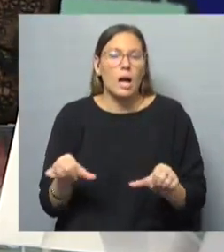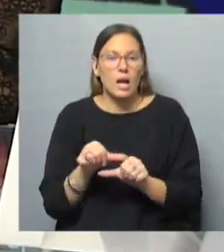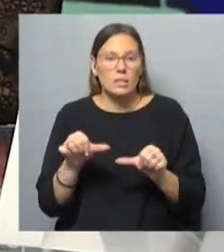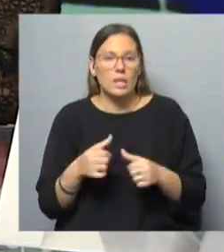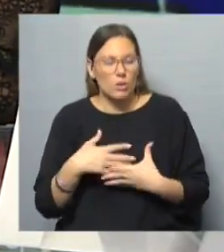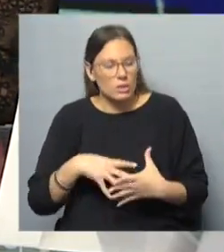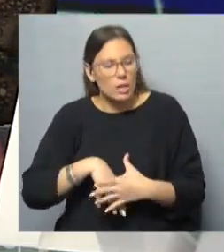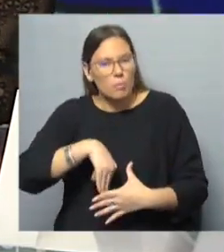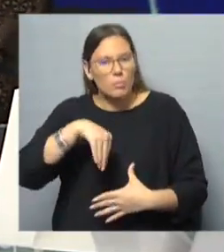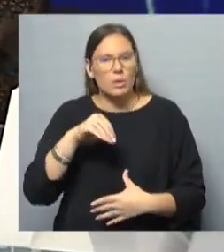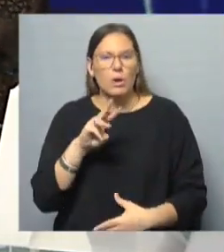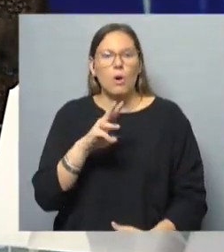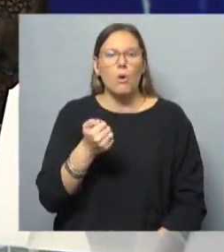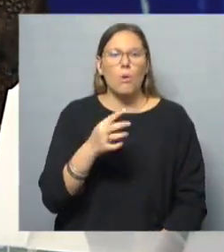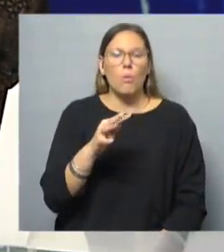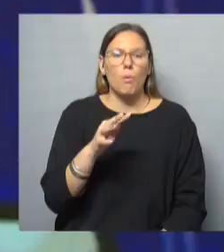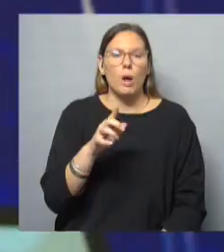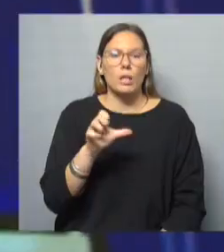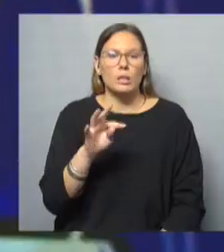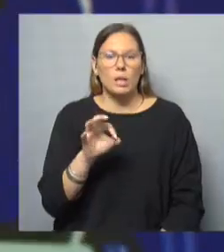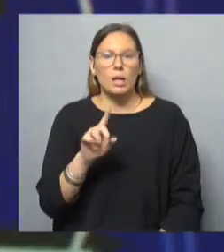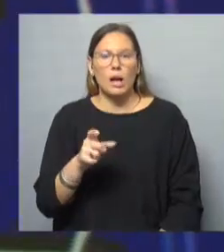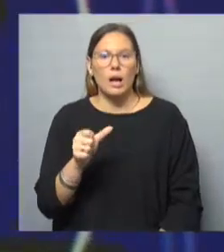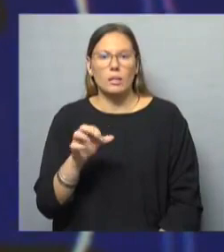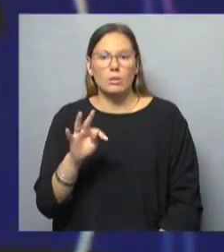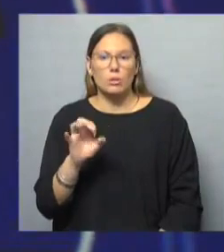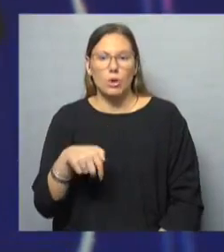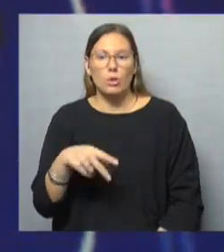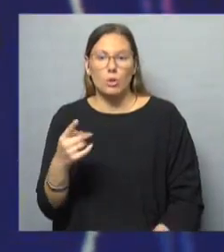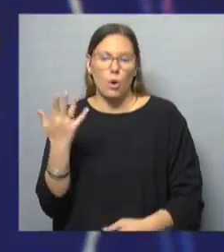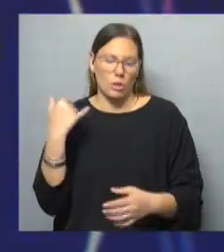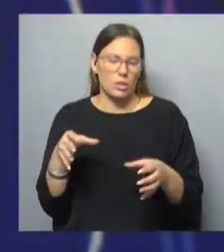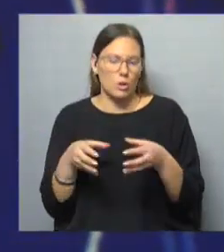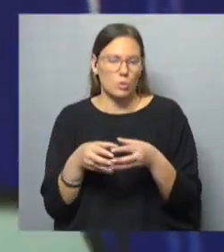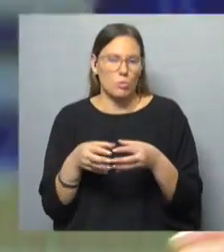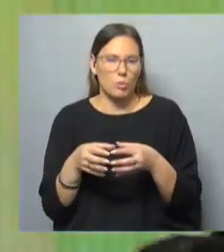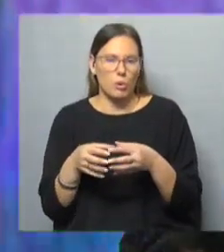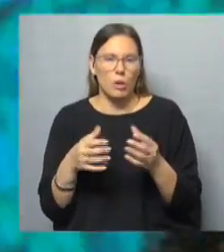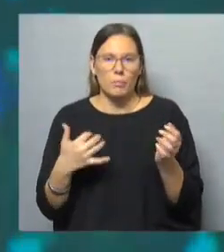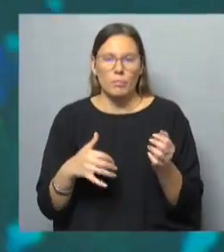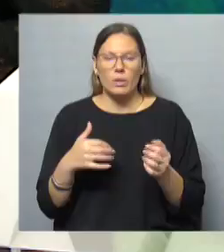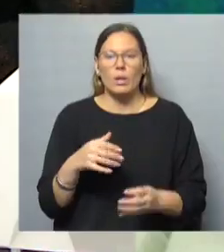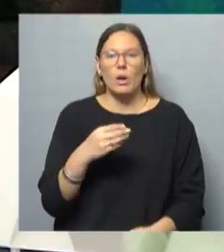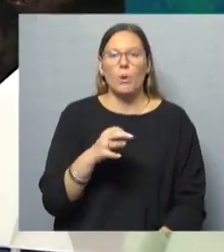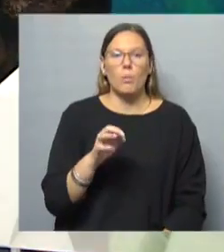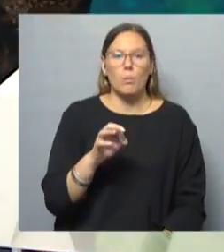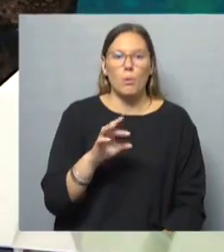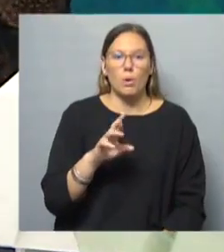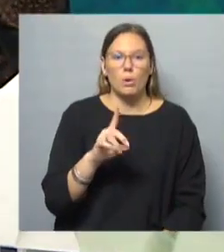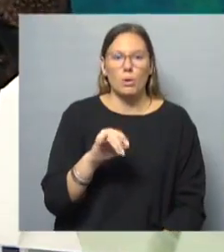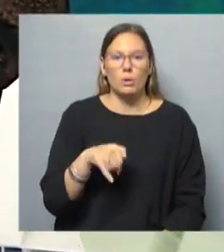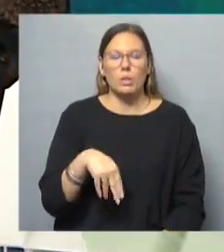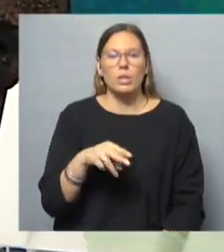espíritu lo agarraron Walter y lo agarró Gastón también, que eran músicos con el tuvo una banda con ellos, y decidieron...